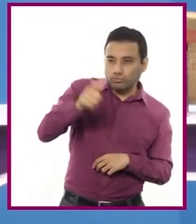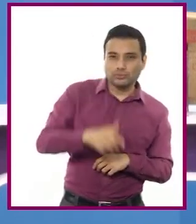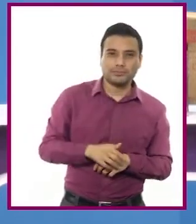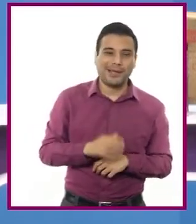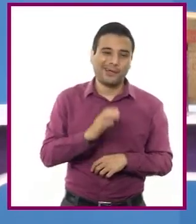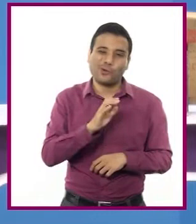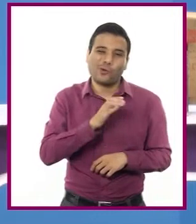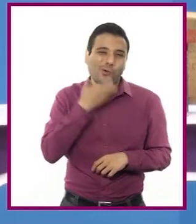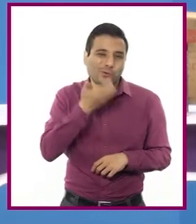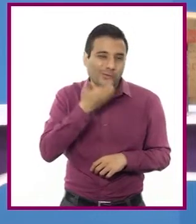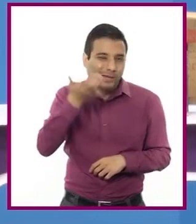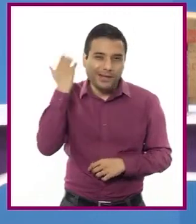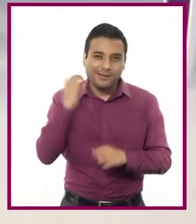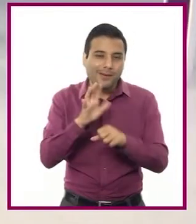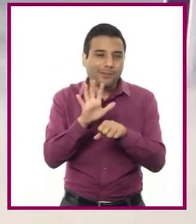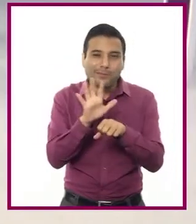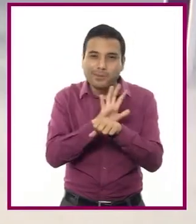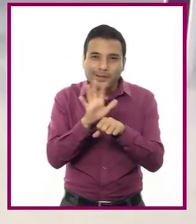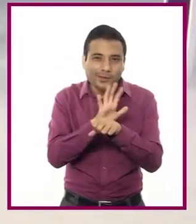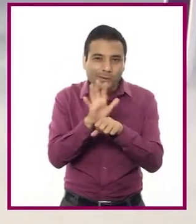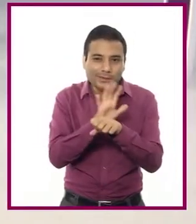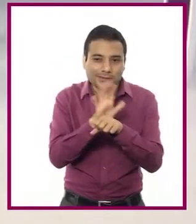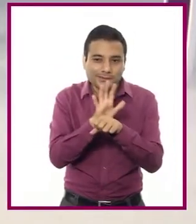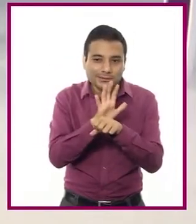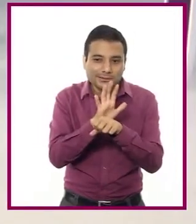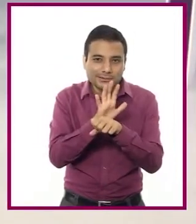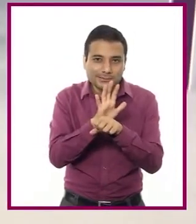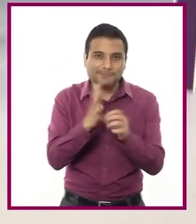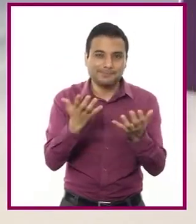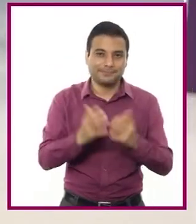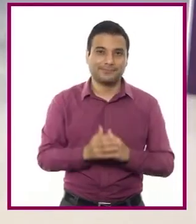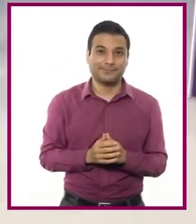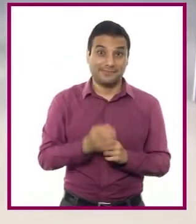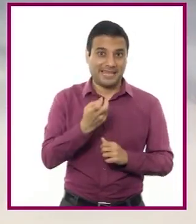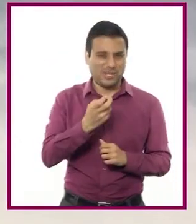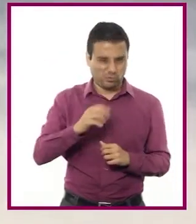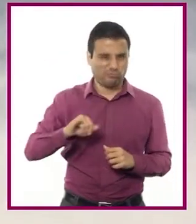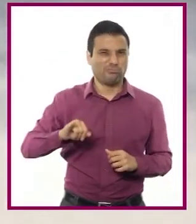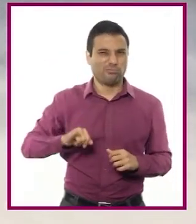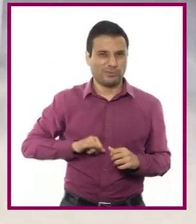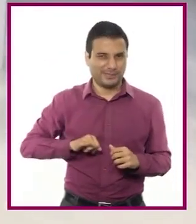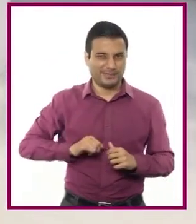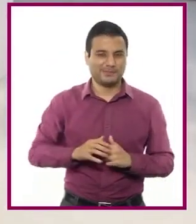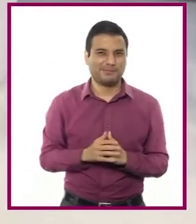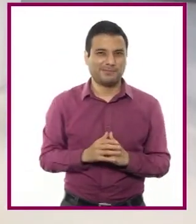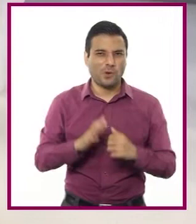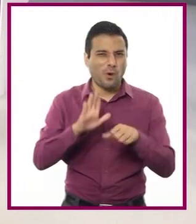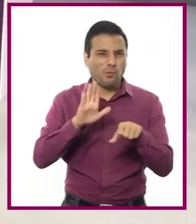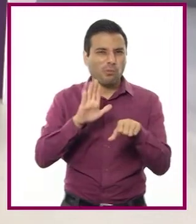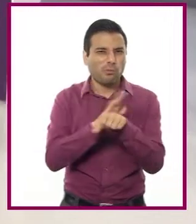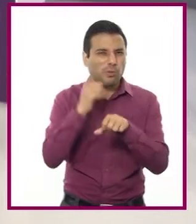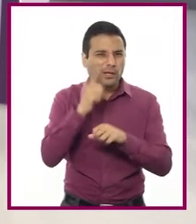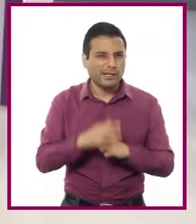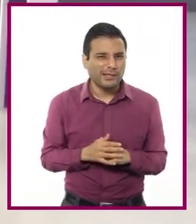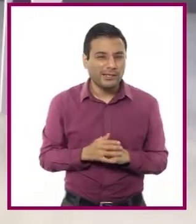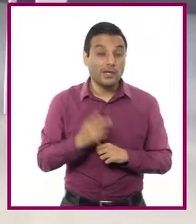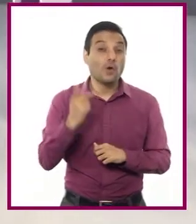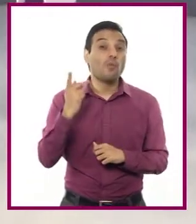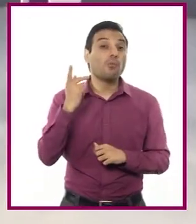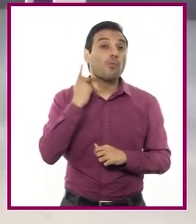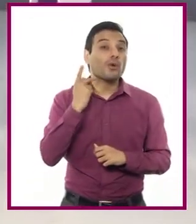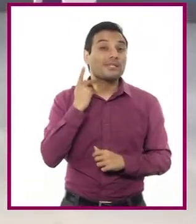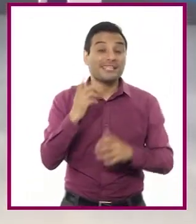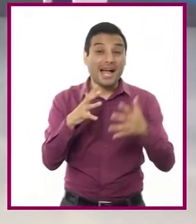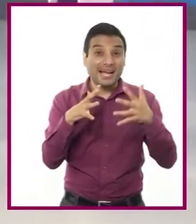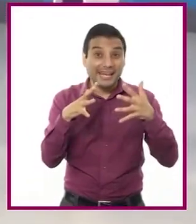películas cinematográficas. Esto último resulta interesante, pues en el terreno de la política y la guerra se